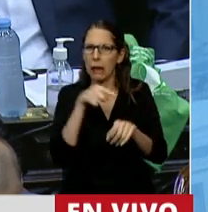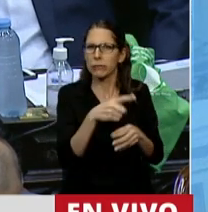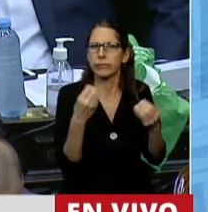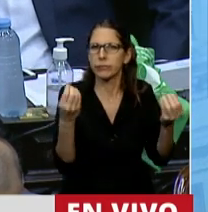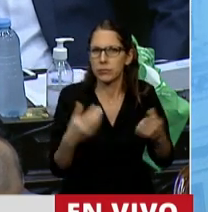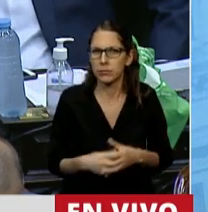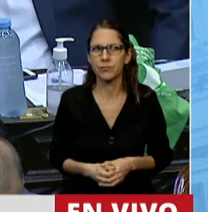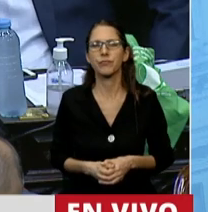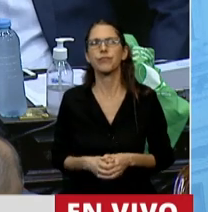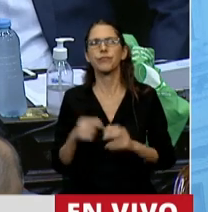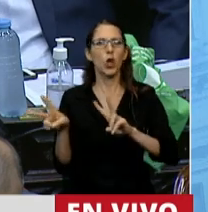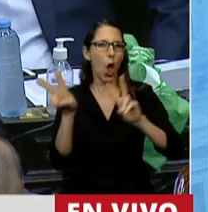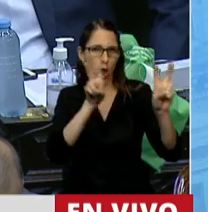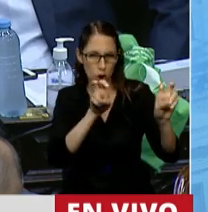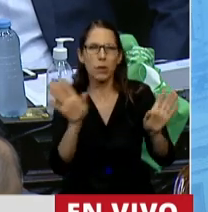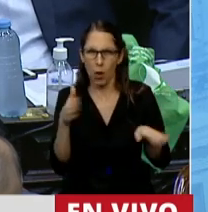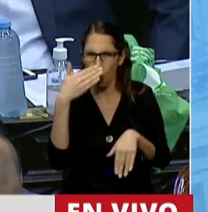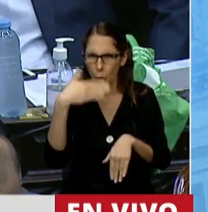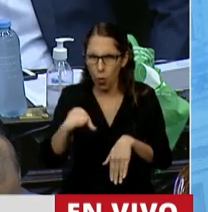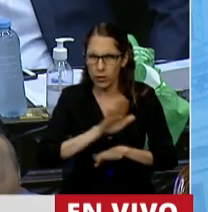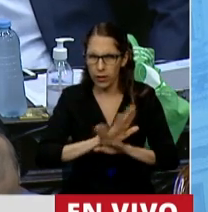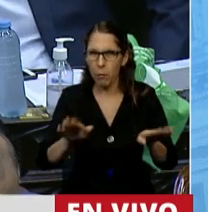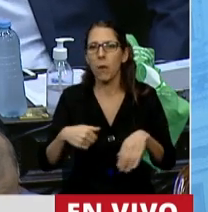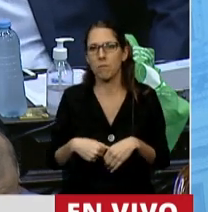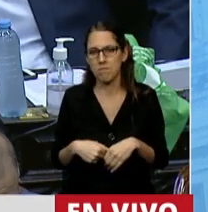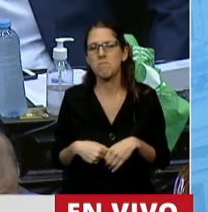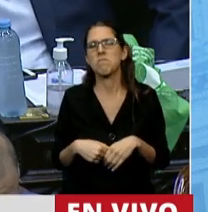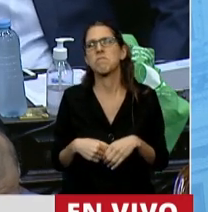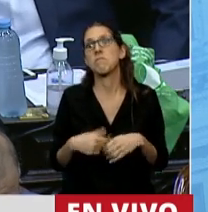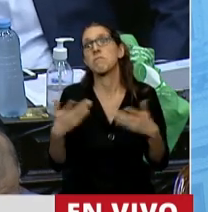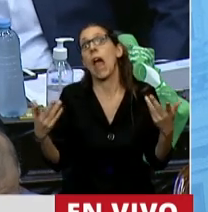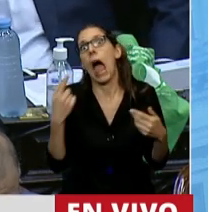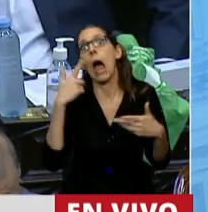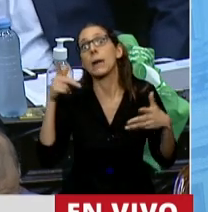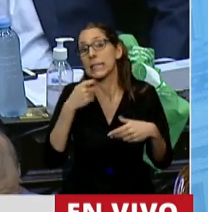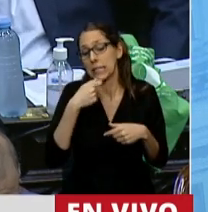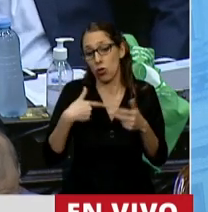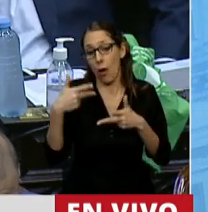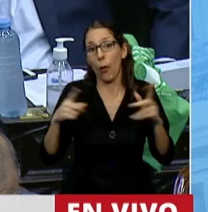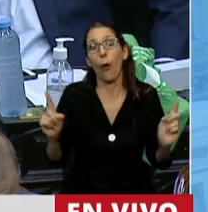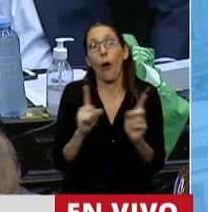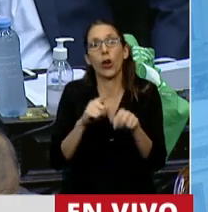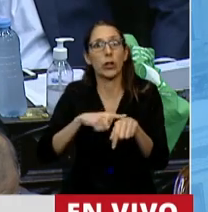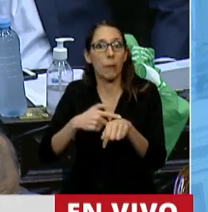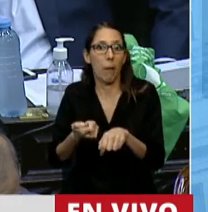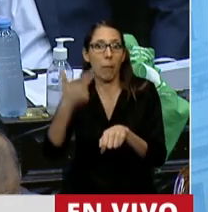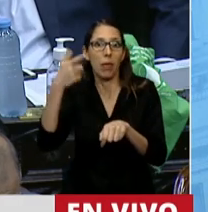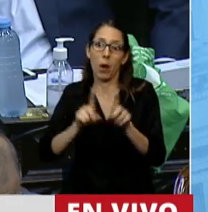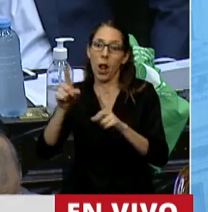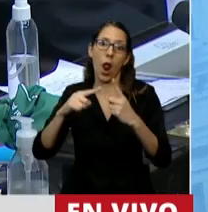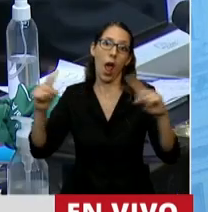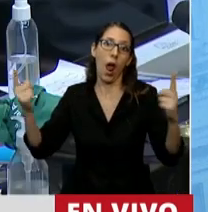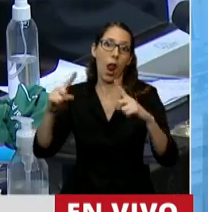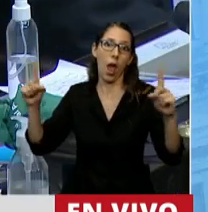otro tema, y con esto cierro, presidente, voy a tratar de recuperar algo de todo el tiempo que se han excedido